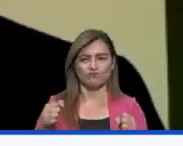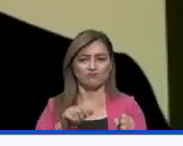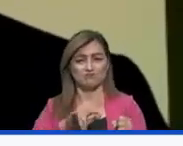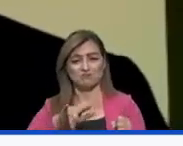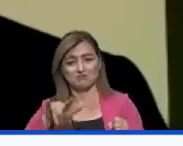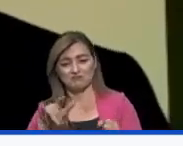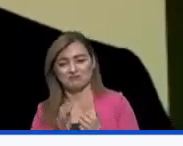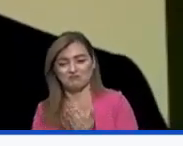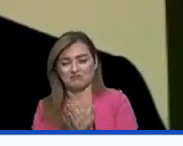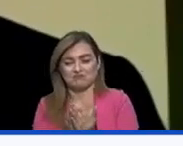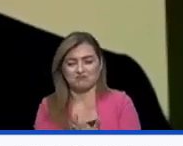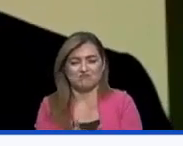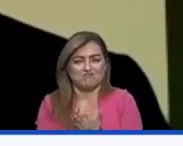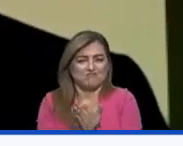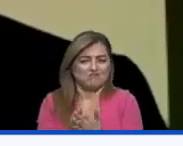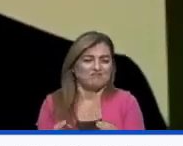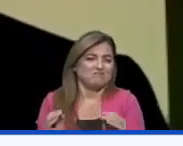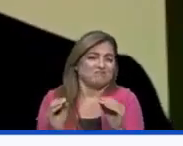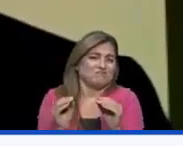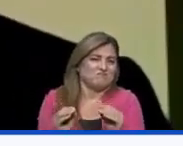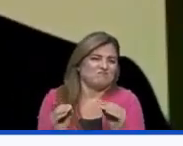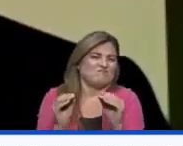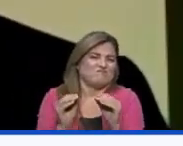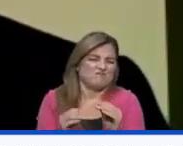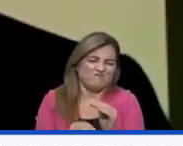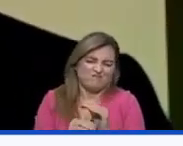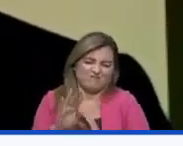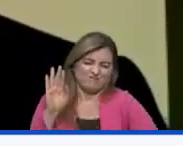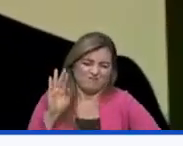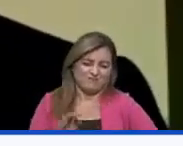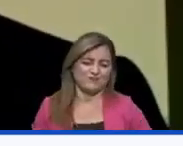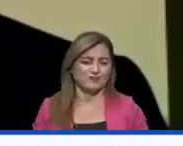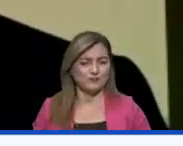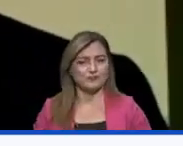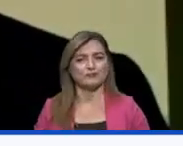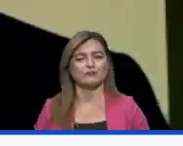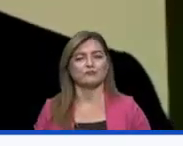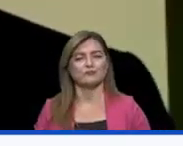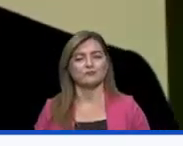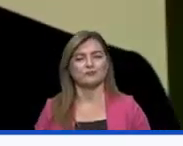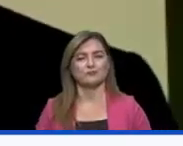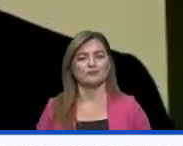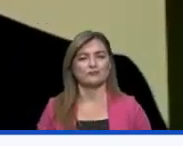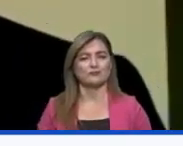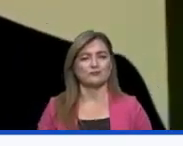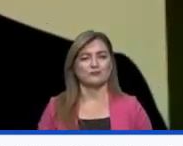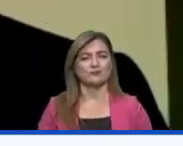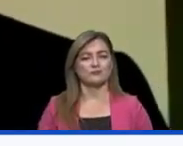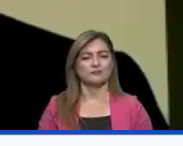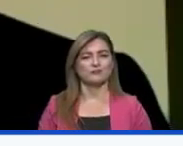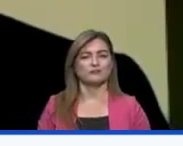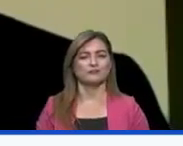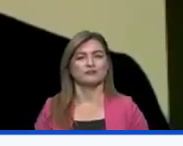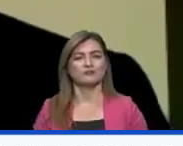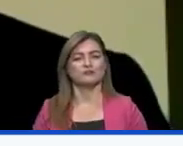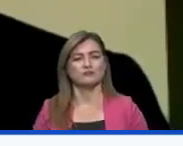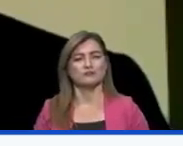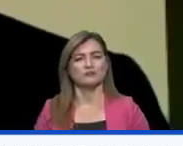avión, en barco se han incrementado. O sea, la demanda se ha disparado de productos petroleros.